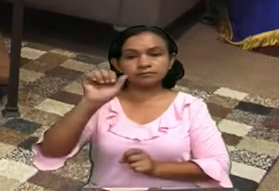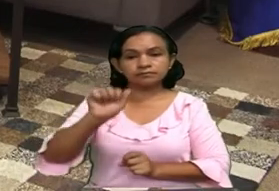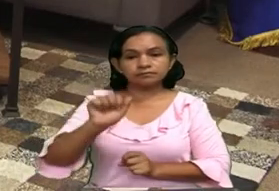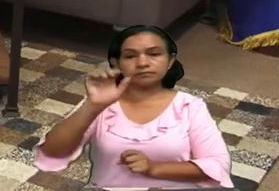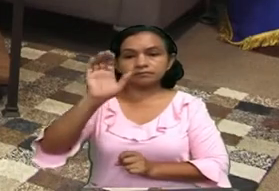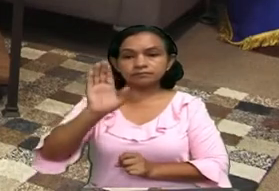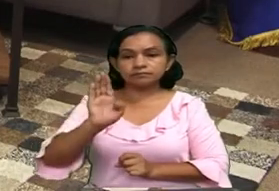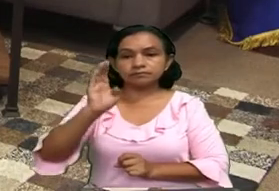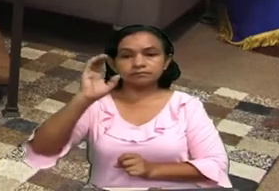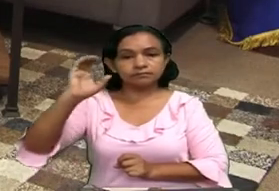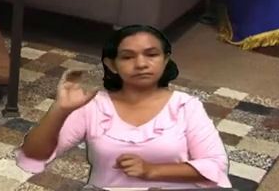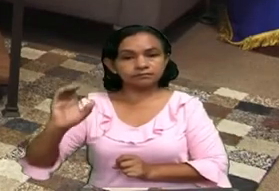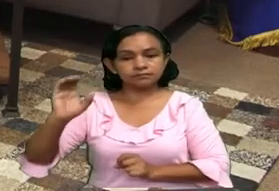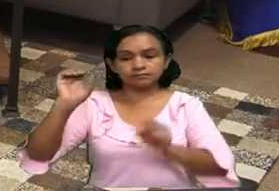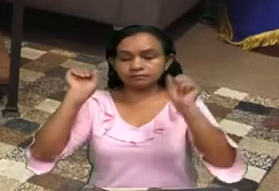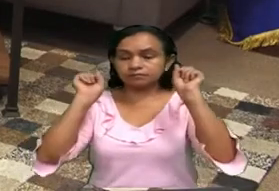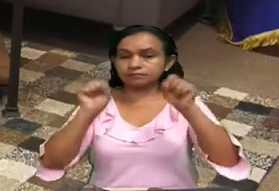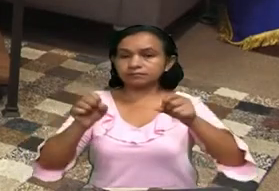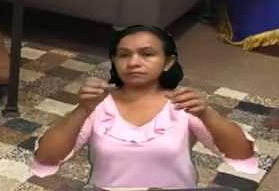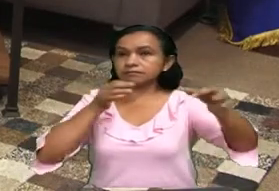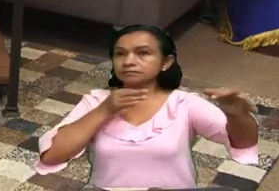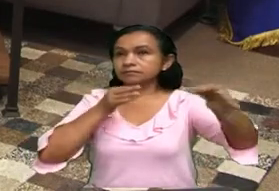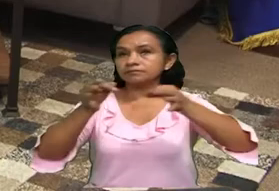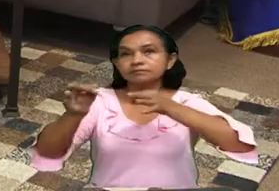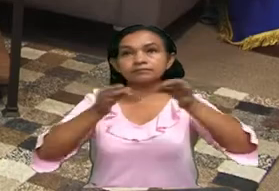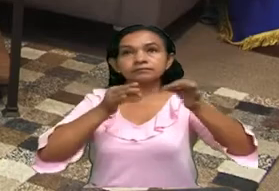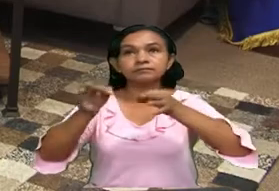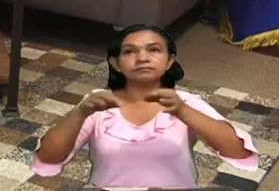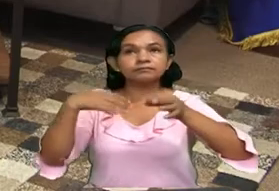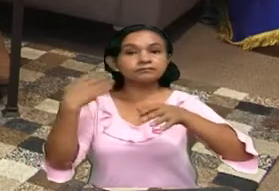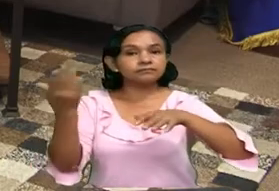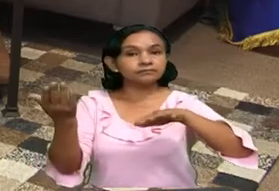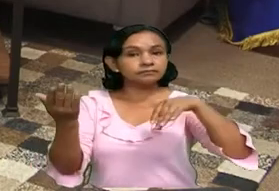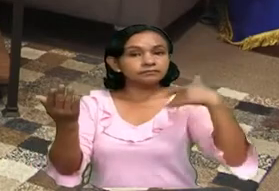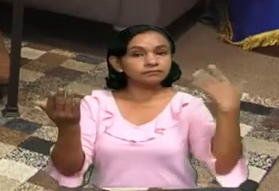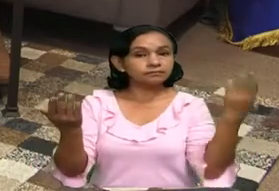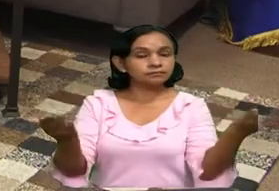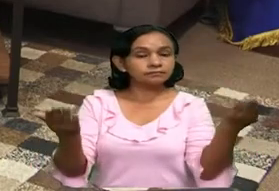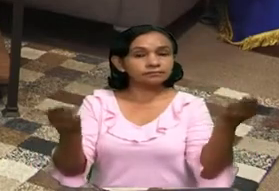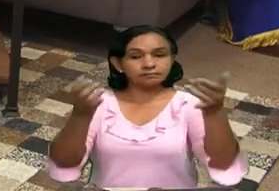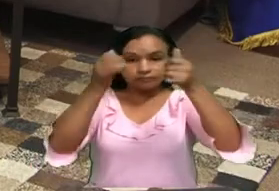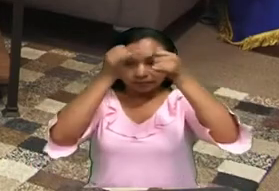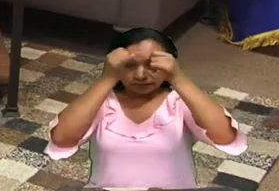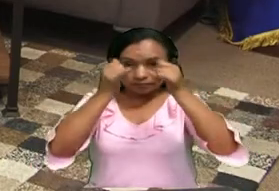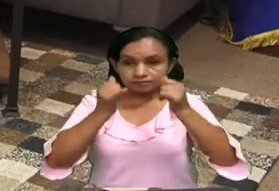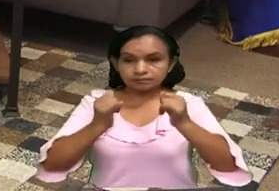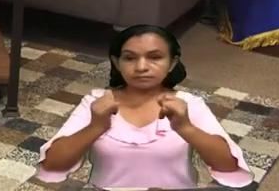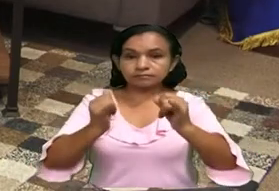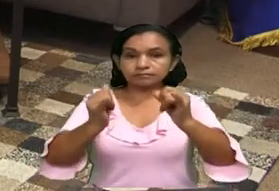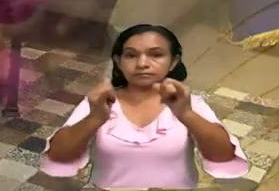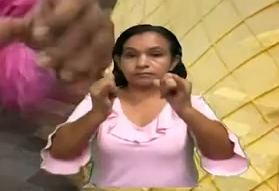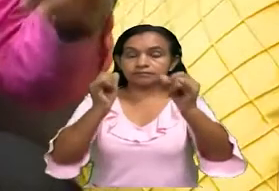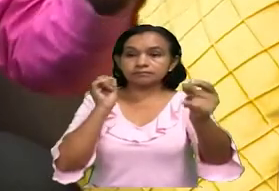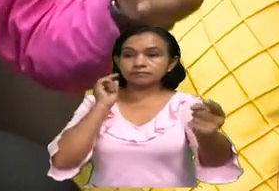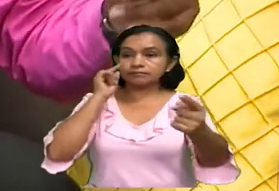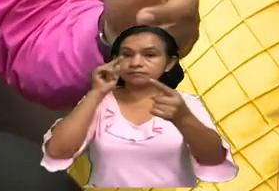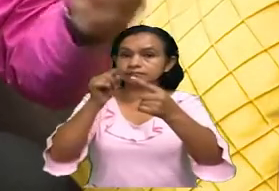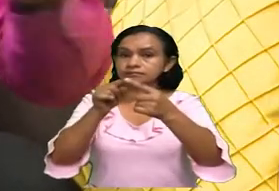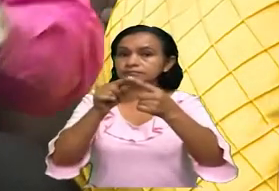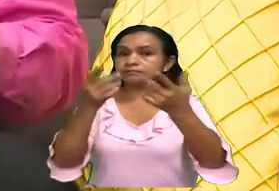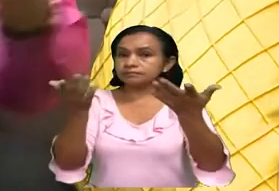pudiese explicar a nuestra audiencia qué es la Estrategia Nacional de la Ganadería Bovina y a qué objetivo,